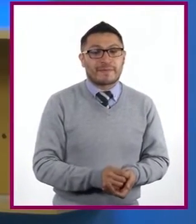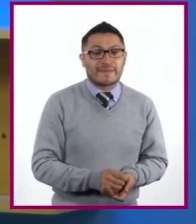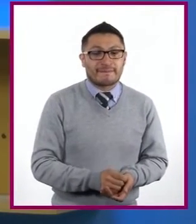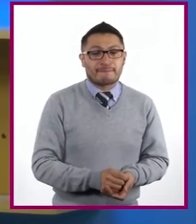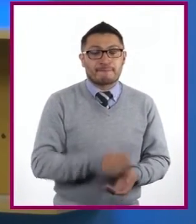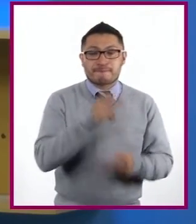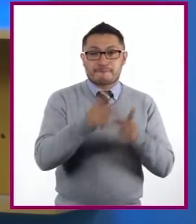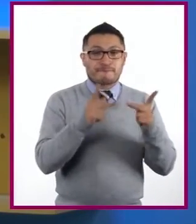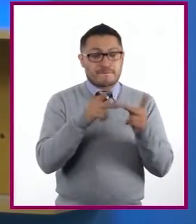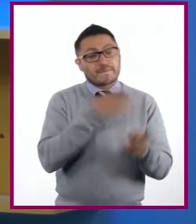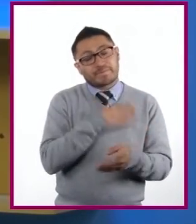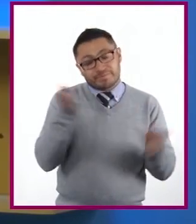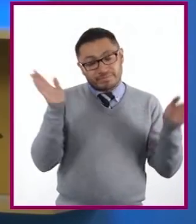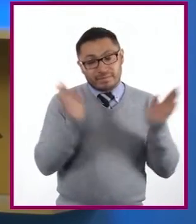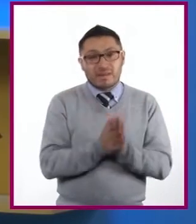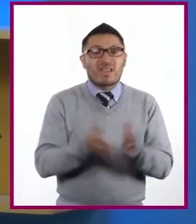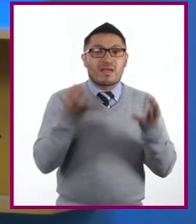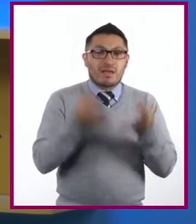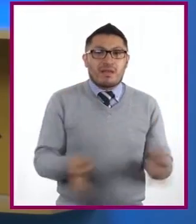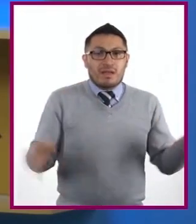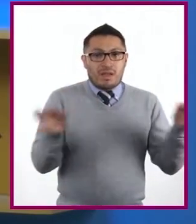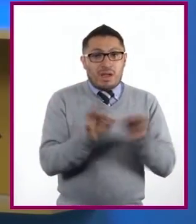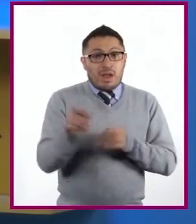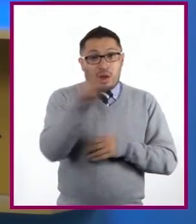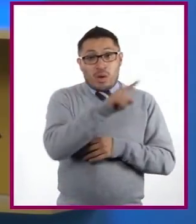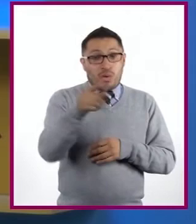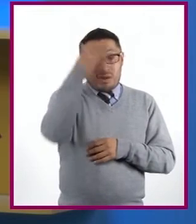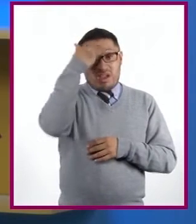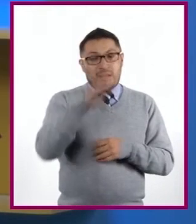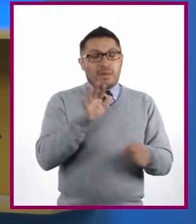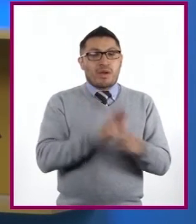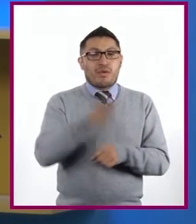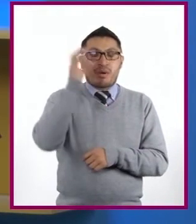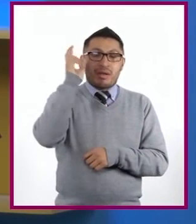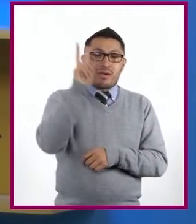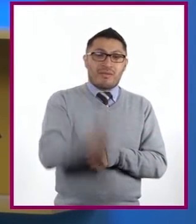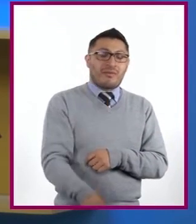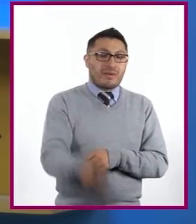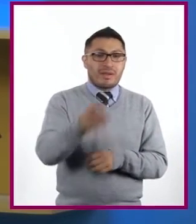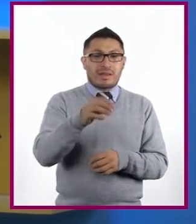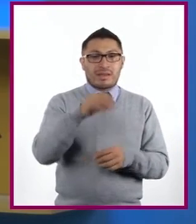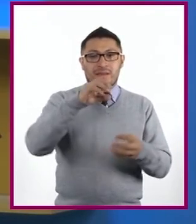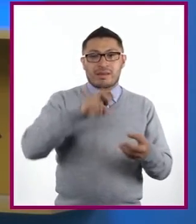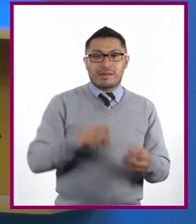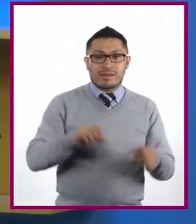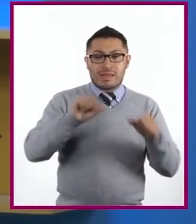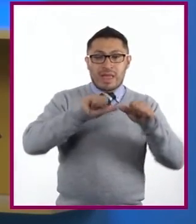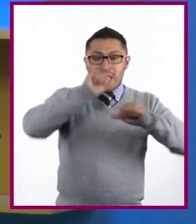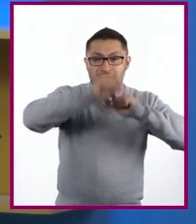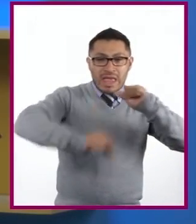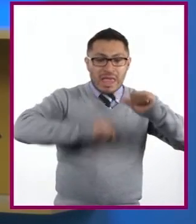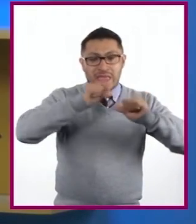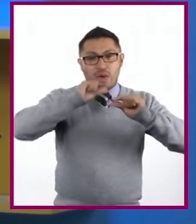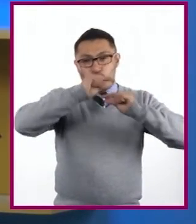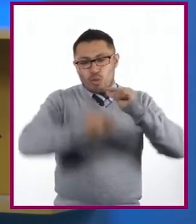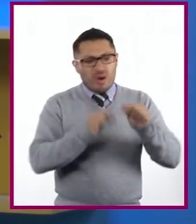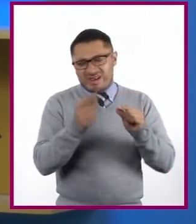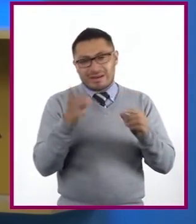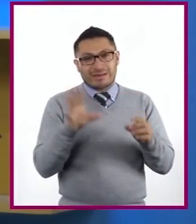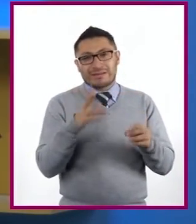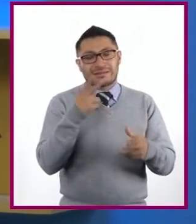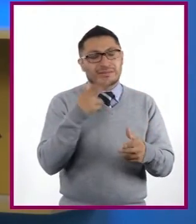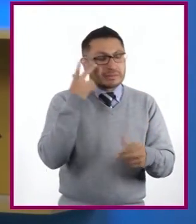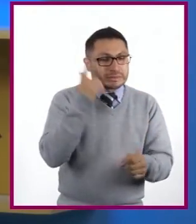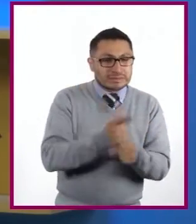Perfecto. Bueno, es importante saber que la confirmación de que los átomos existen ocurrió hasta